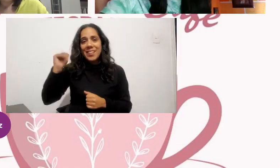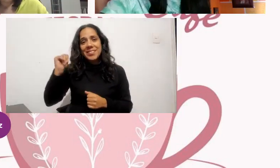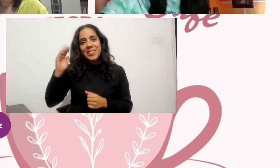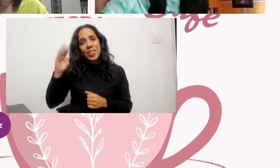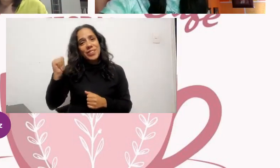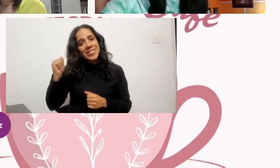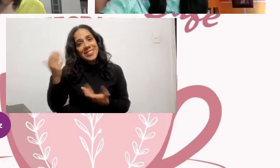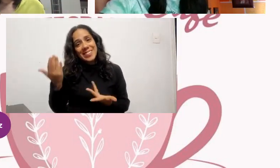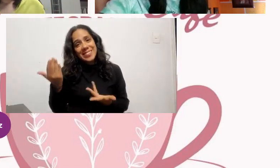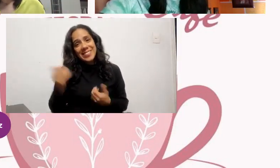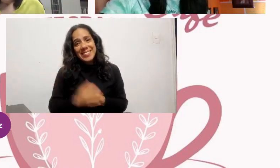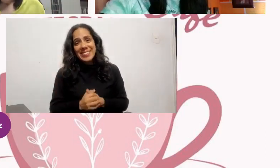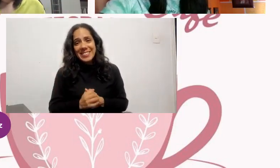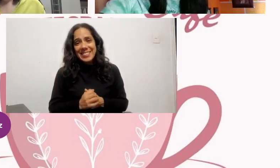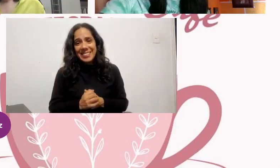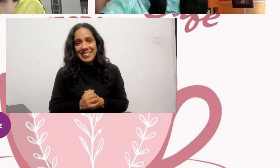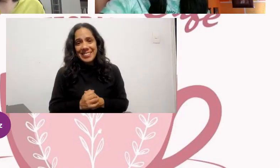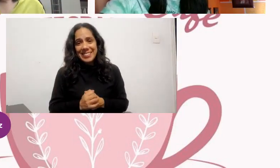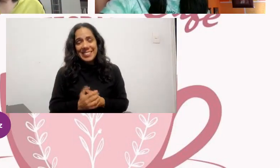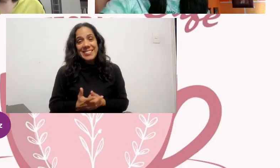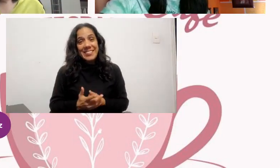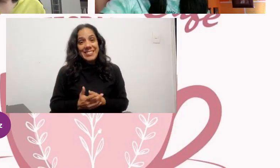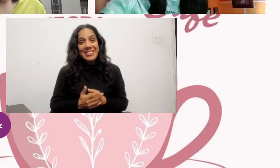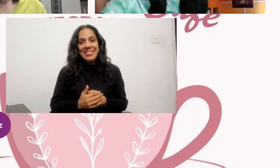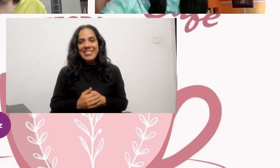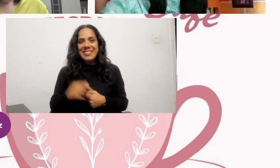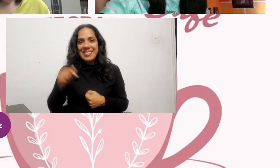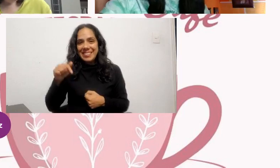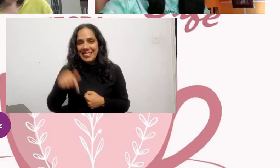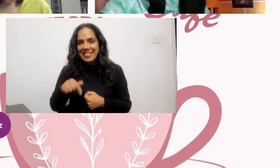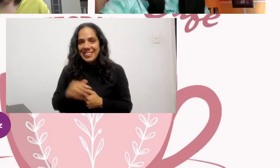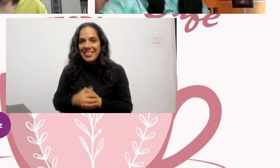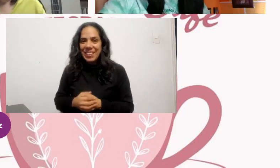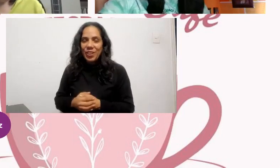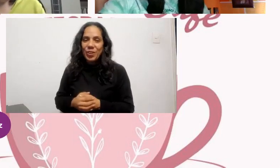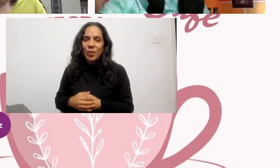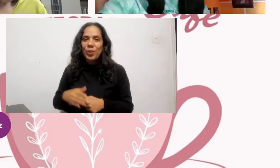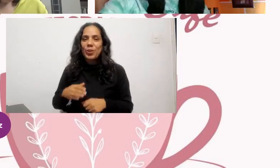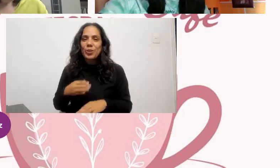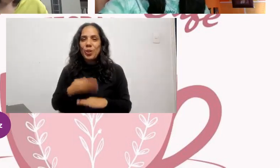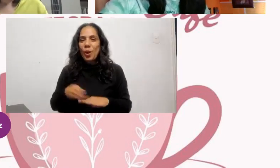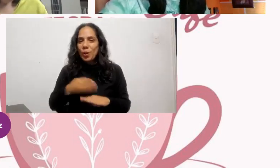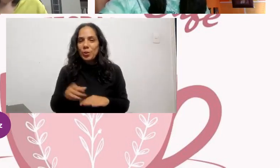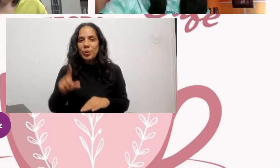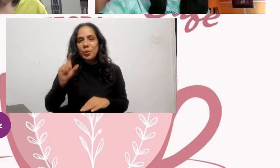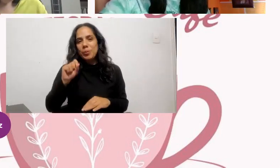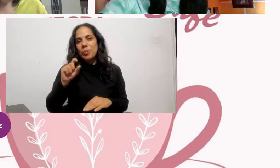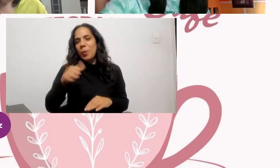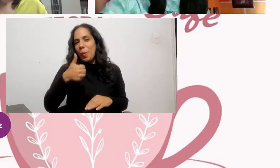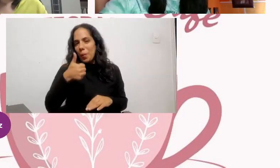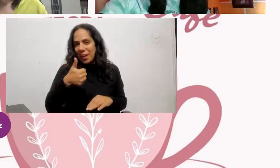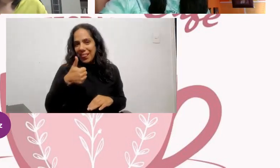de esta sesión 26 ya de charlas de café del Tribunal Electoral de